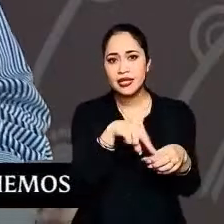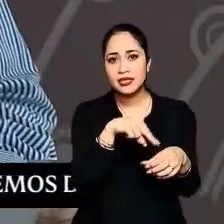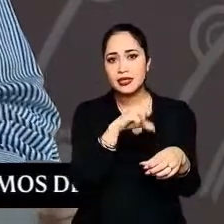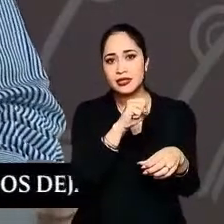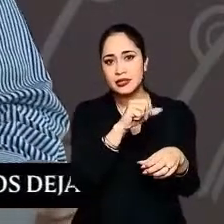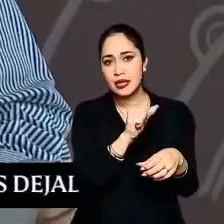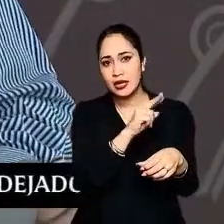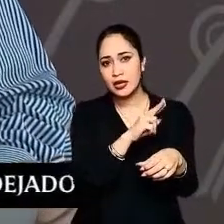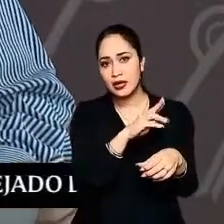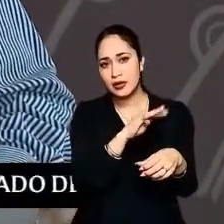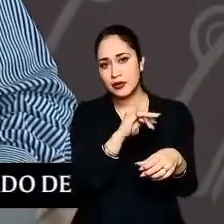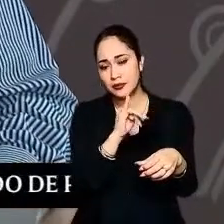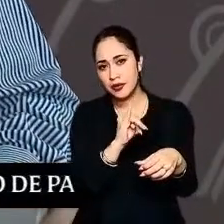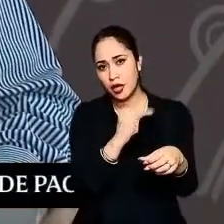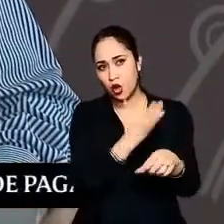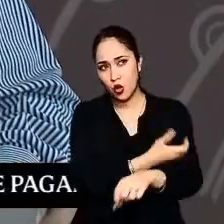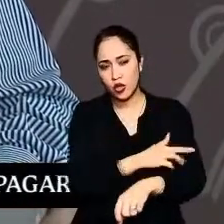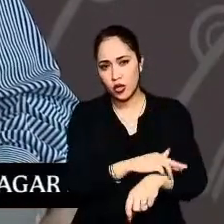el director de Insabi,